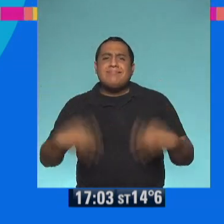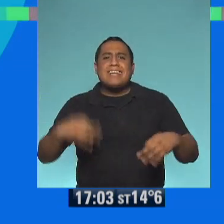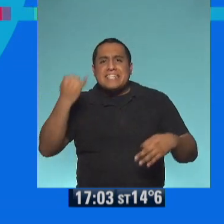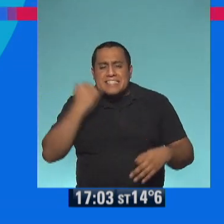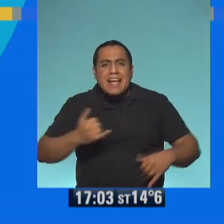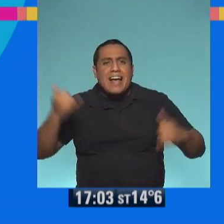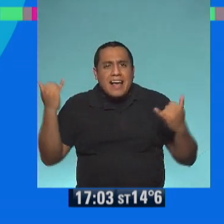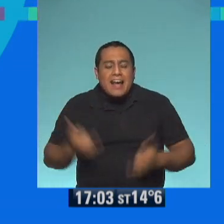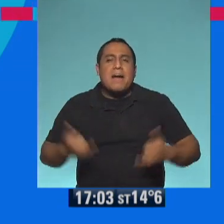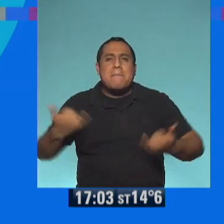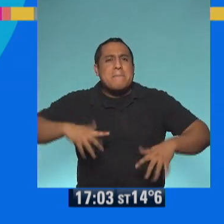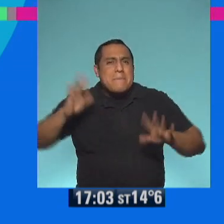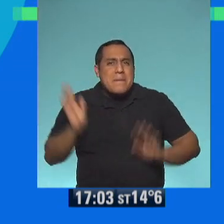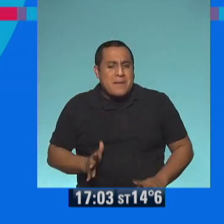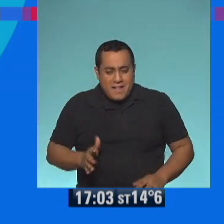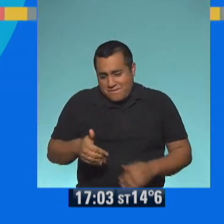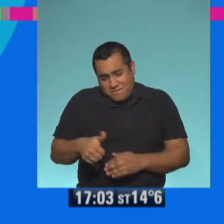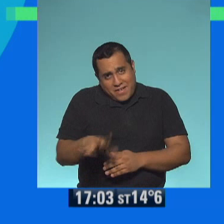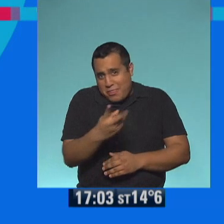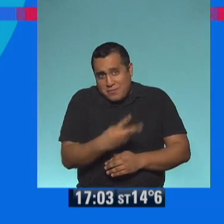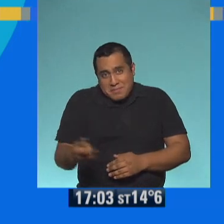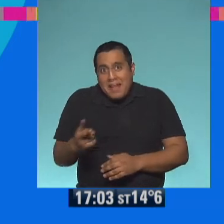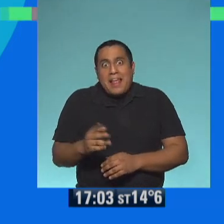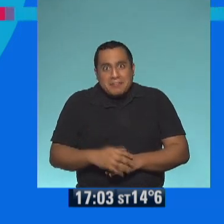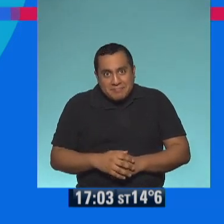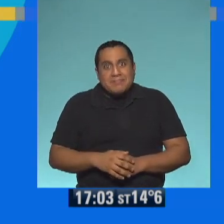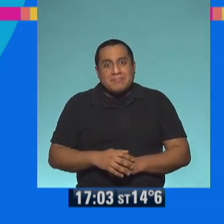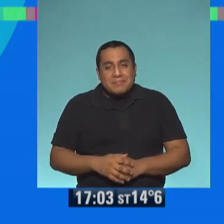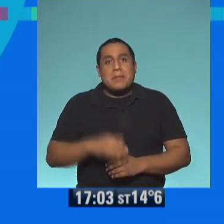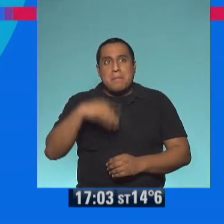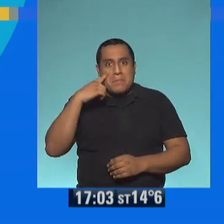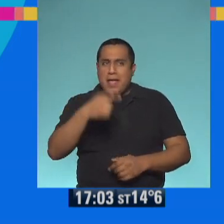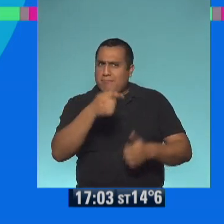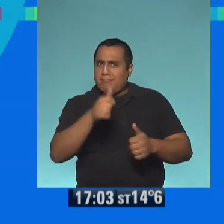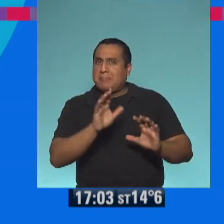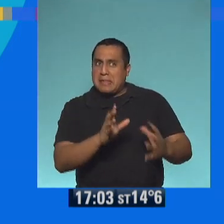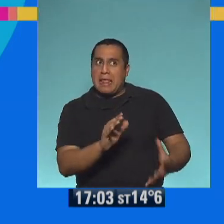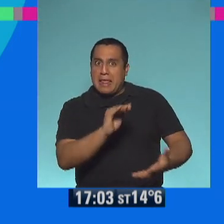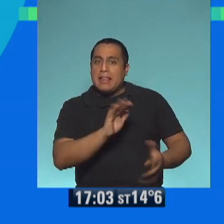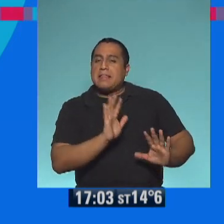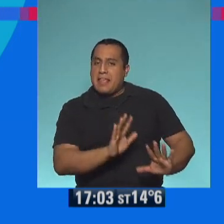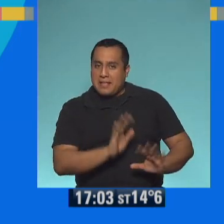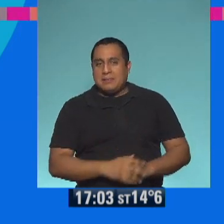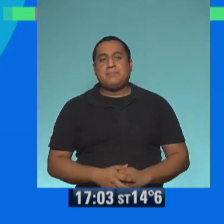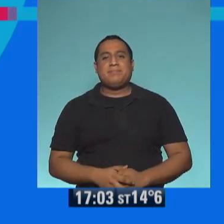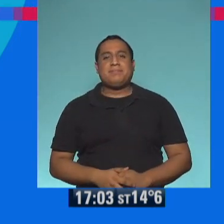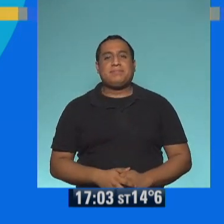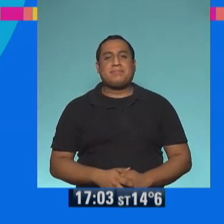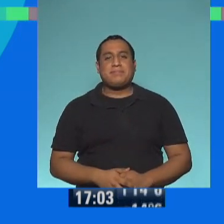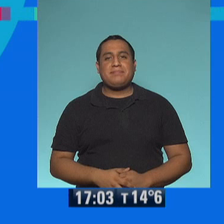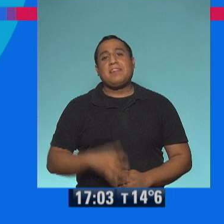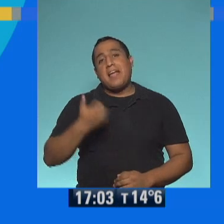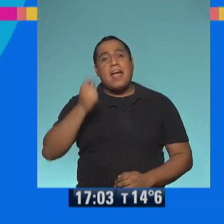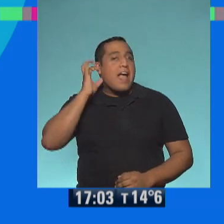está preparada para estas dos semanas y emi a tener a mano y lo vamos a seguir usando precioso tus ojitos